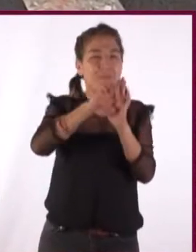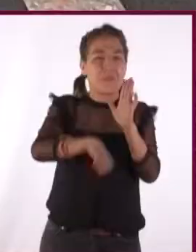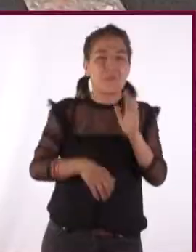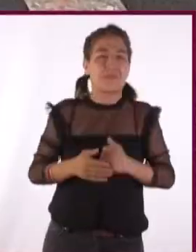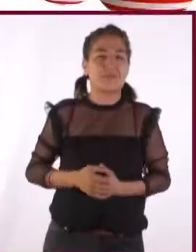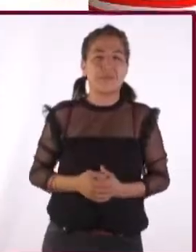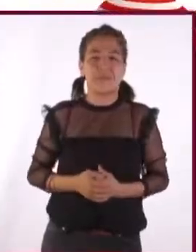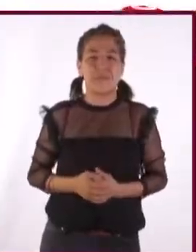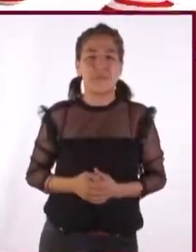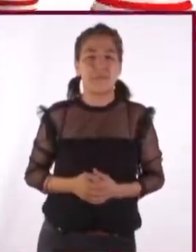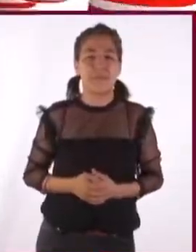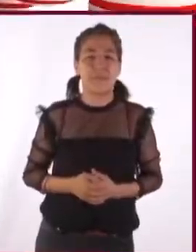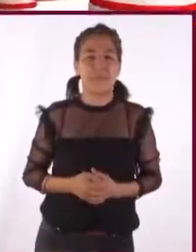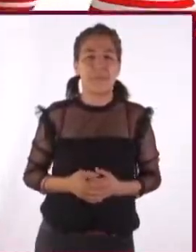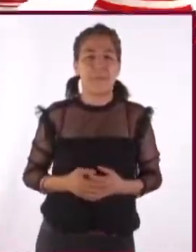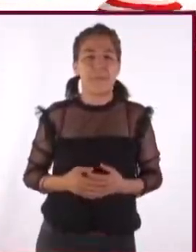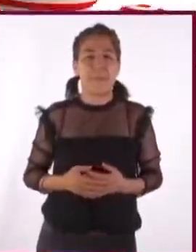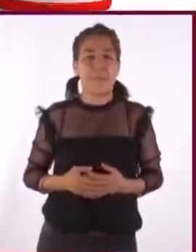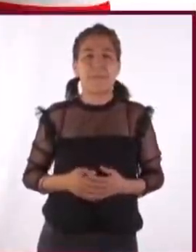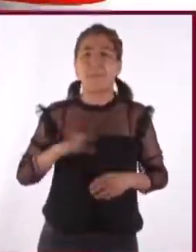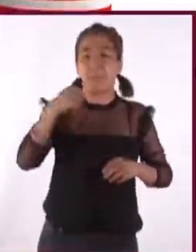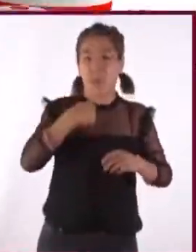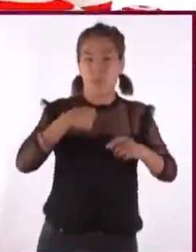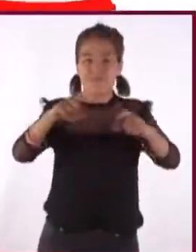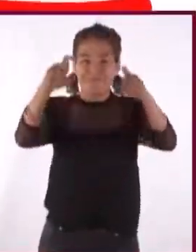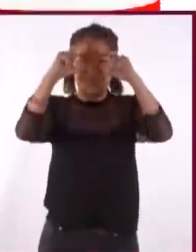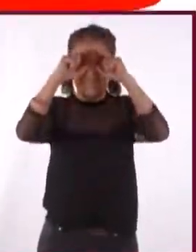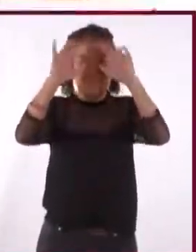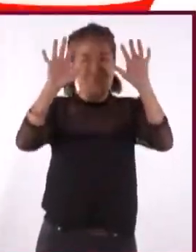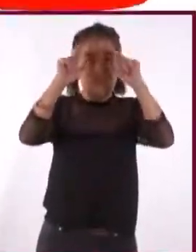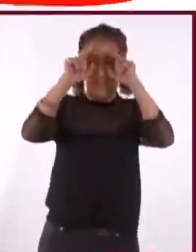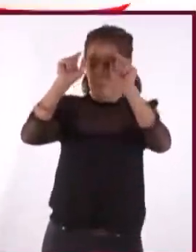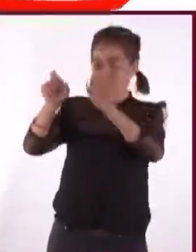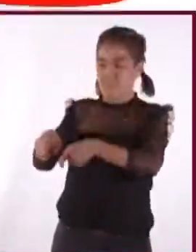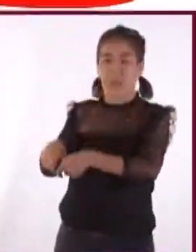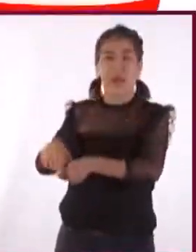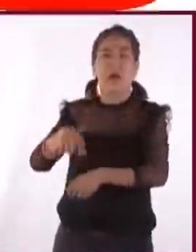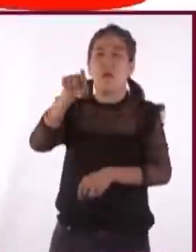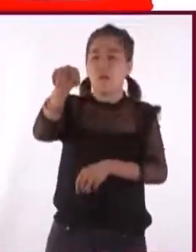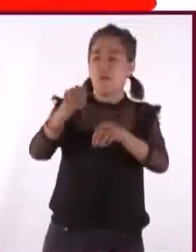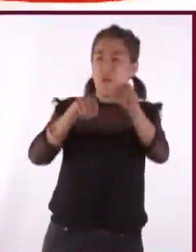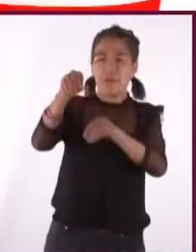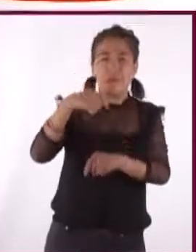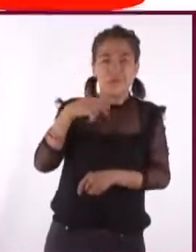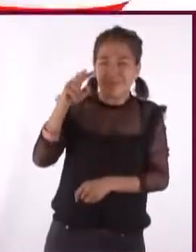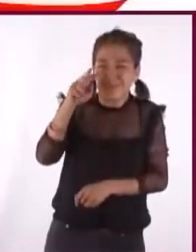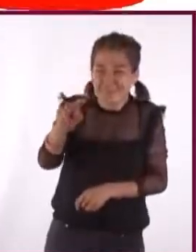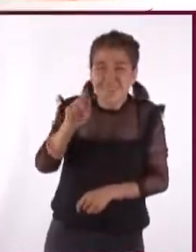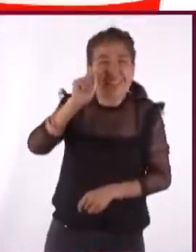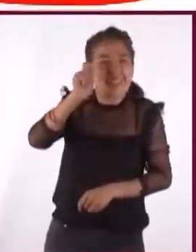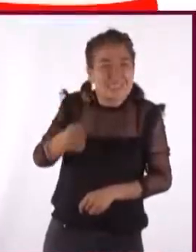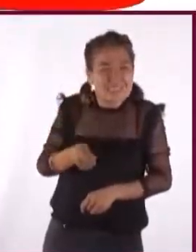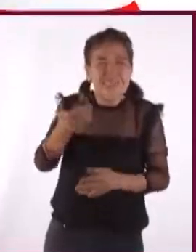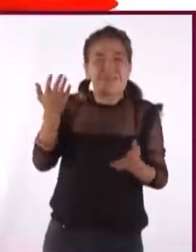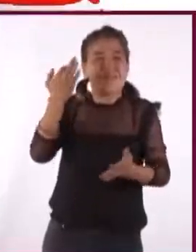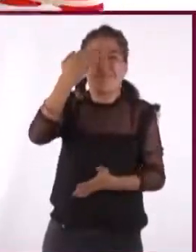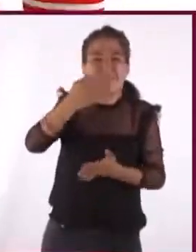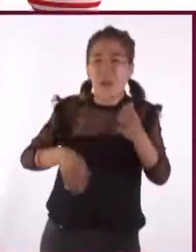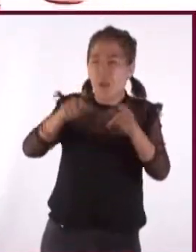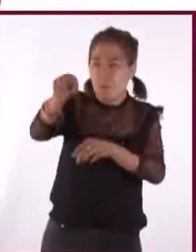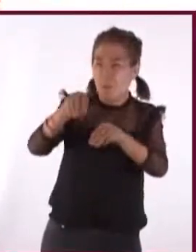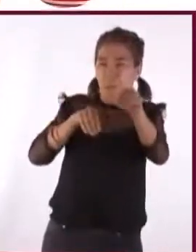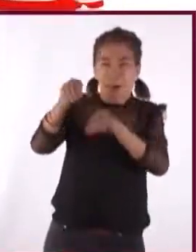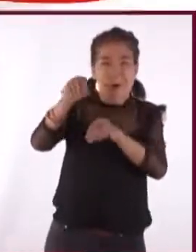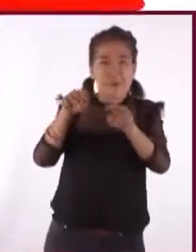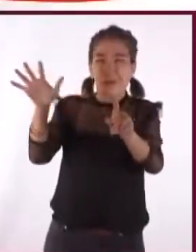Invento un ejemplo. A lo mejor si me quito los lentes y veo una cosa que se mueve allá, no podré saber muy bien si